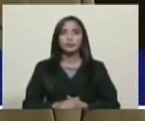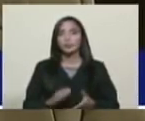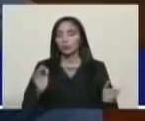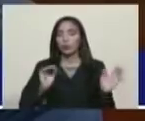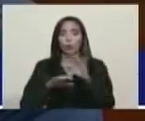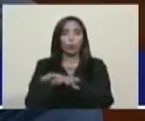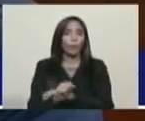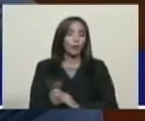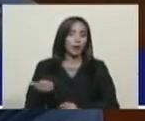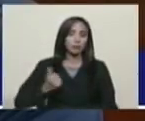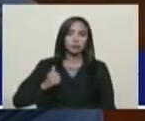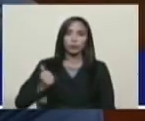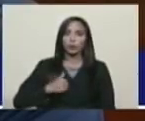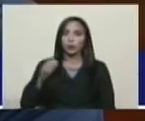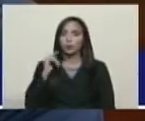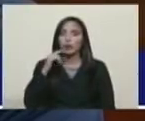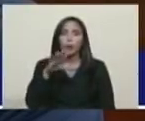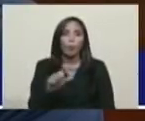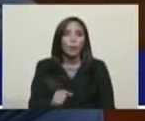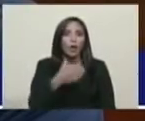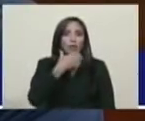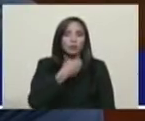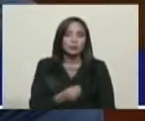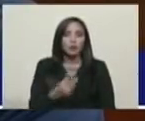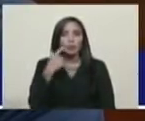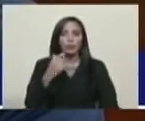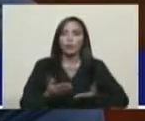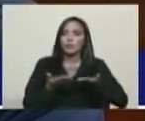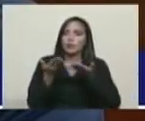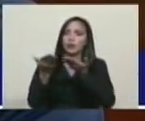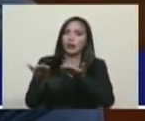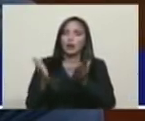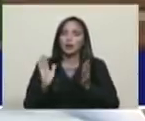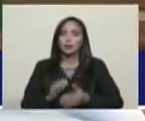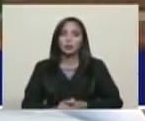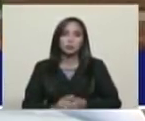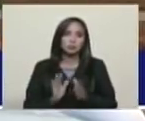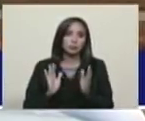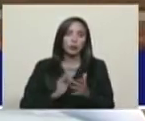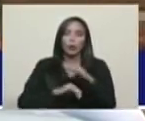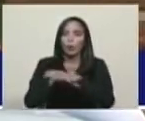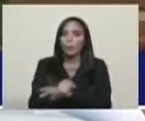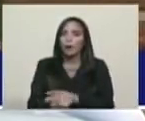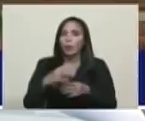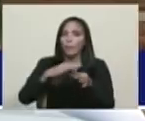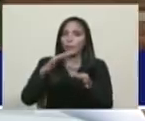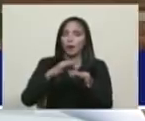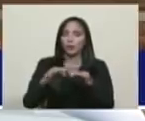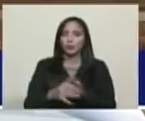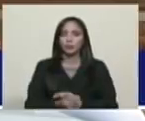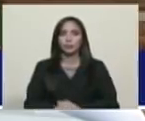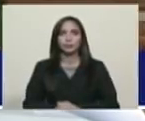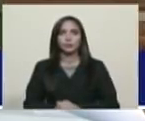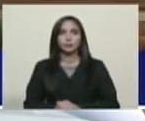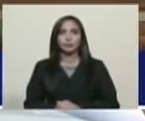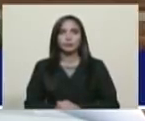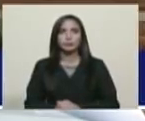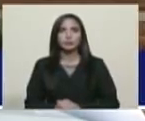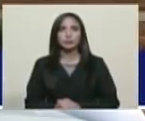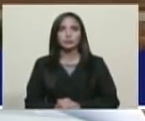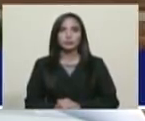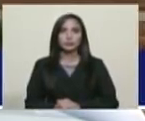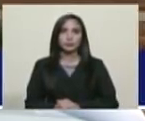usted quiere en las Navidades. Si quiere hacer un regalito, comprarlo a través de las distintas